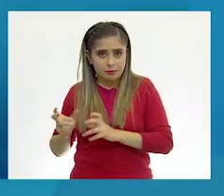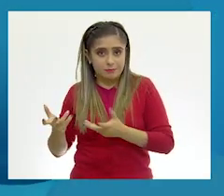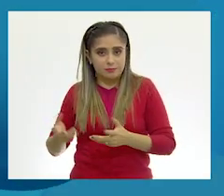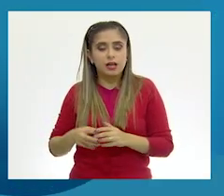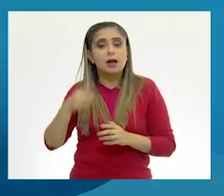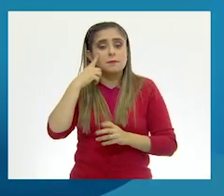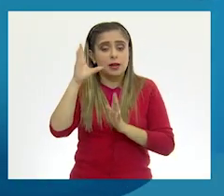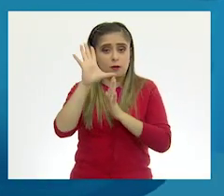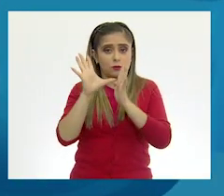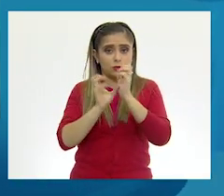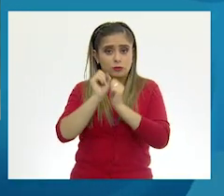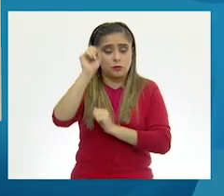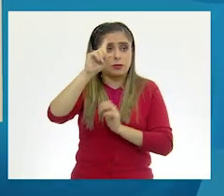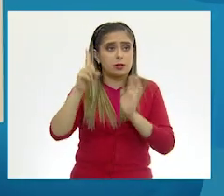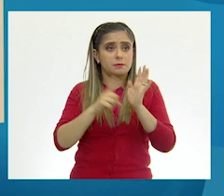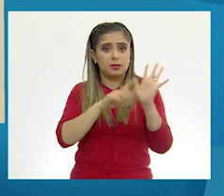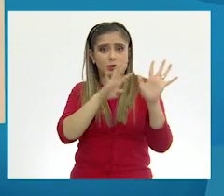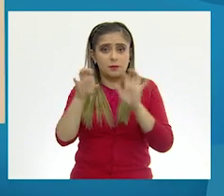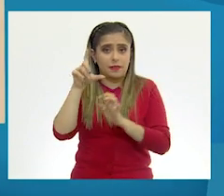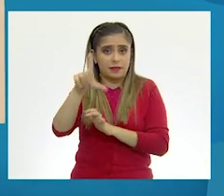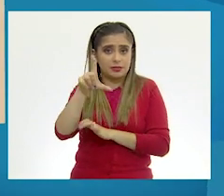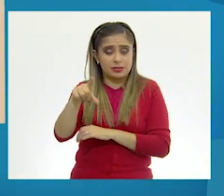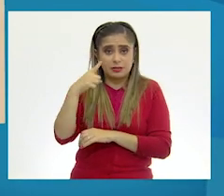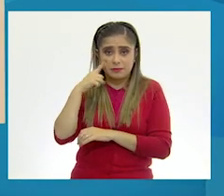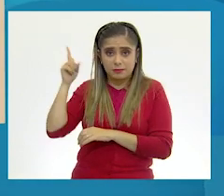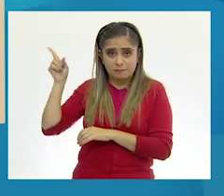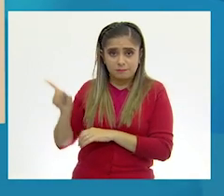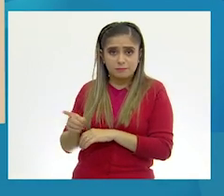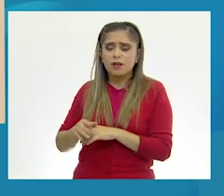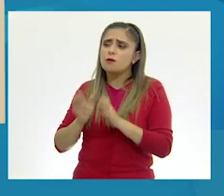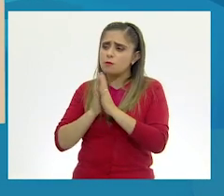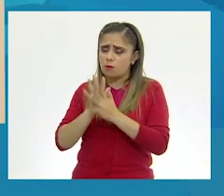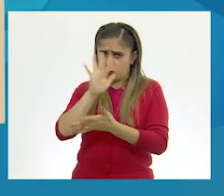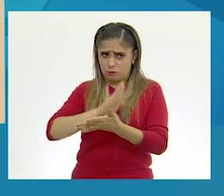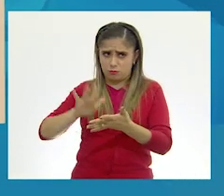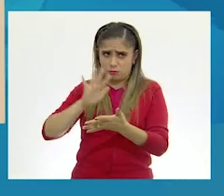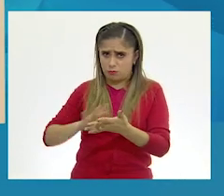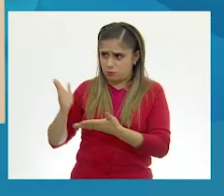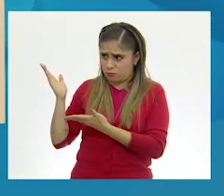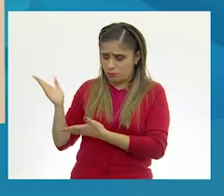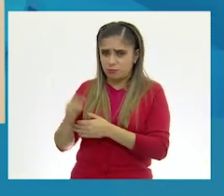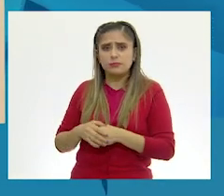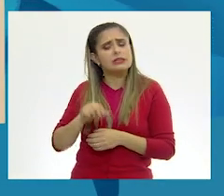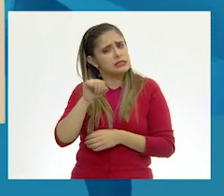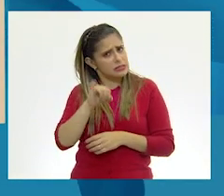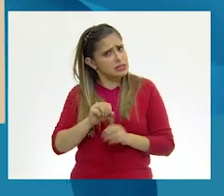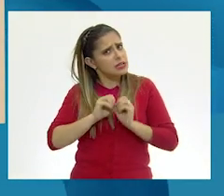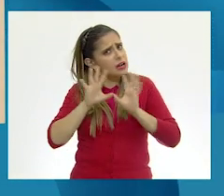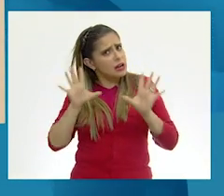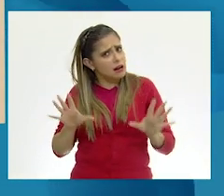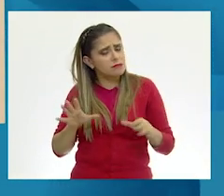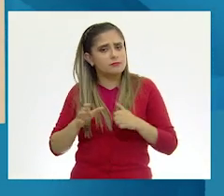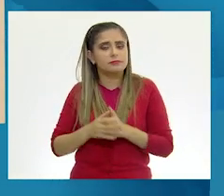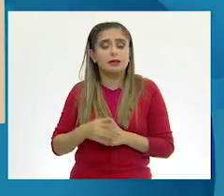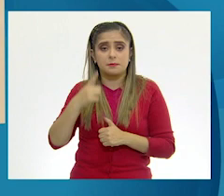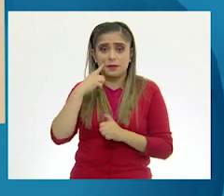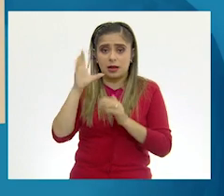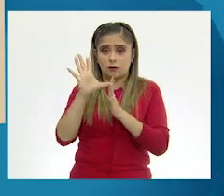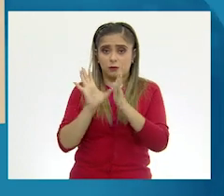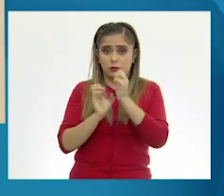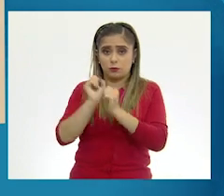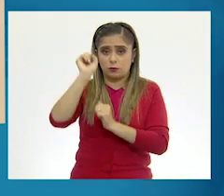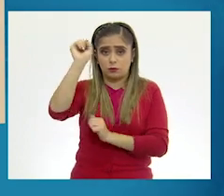Constitución de 1917. ¿Nos las podrías leer, Juan Carlos? Claro que sí, maestra. La Constitución